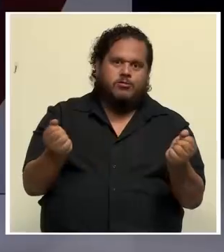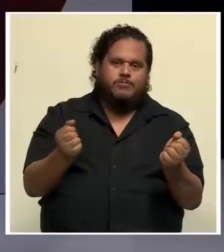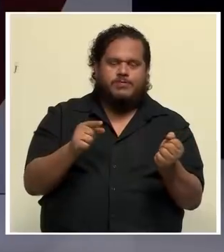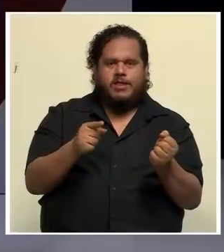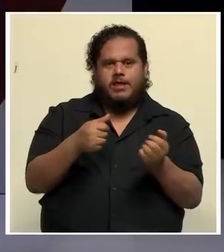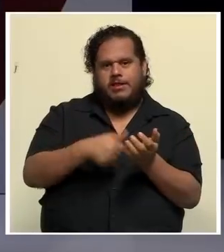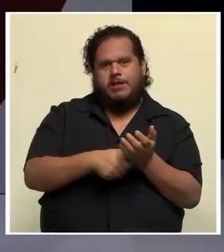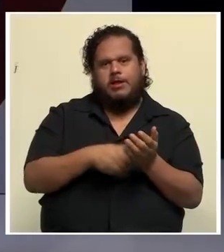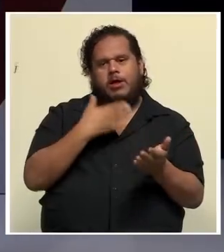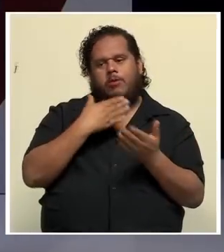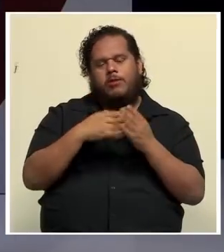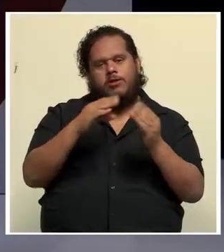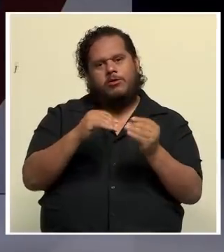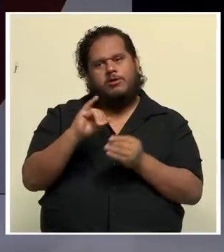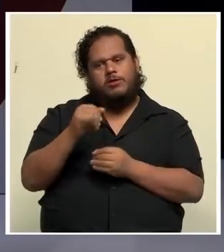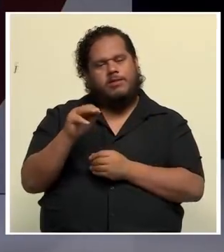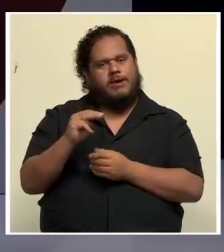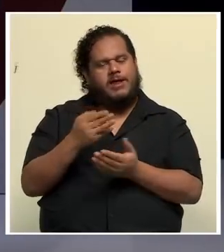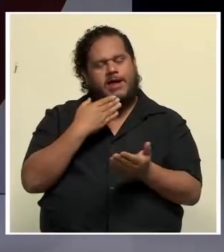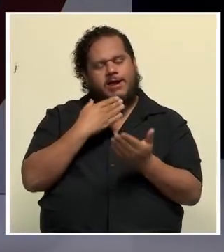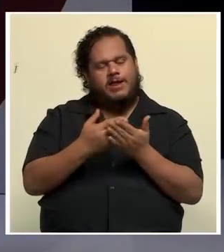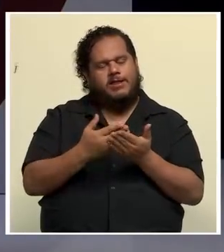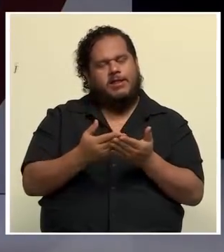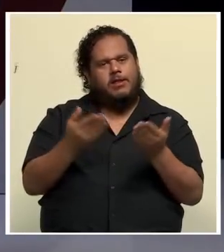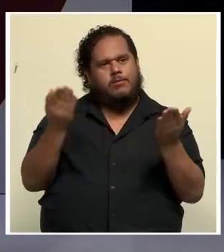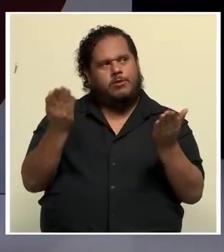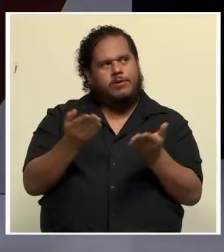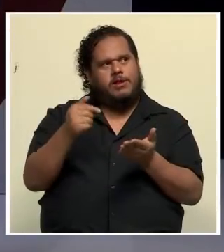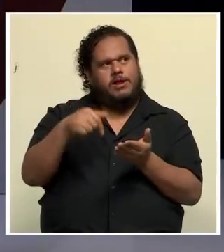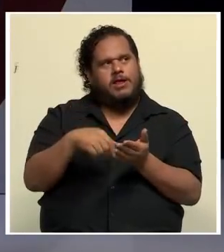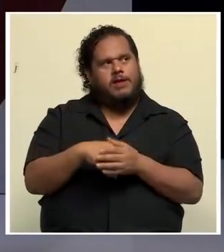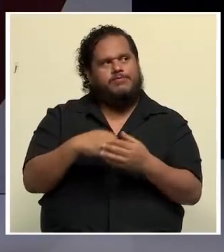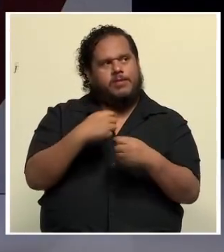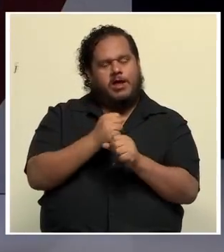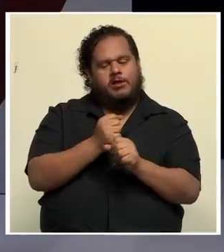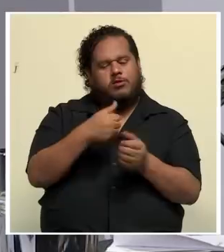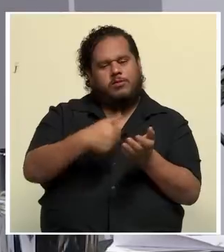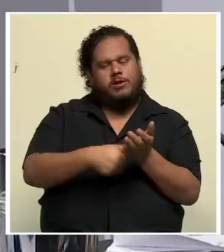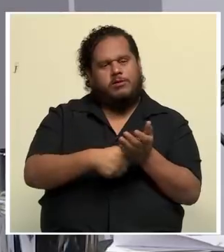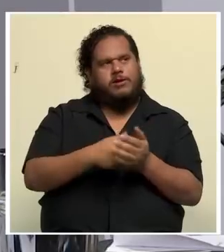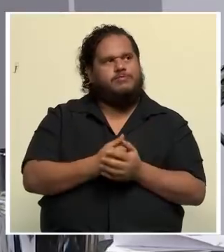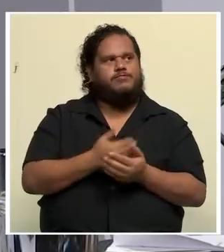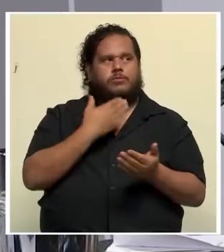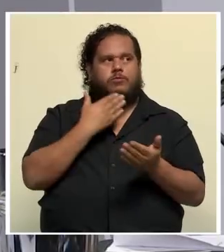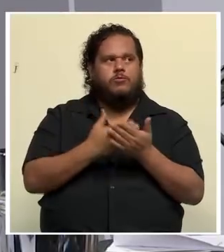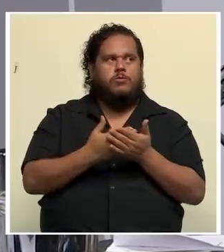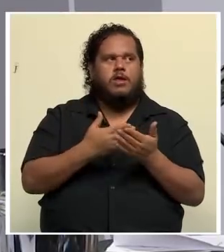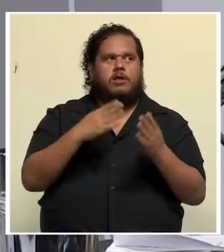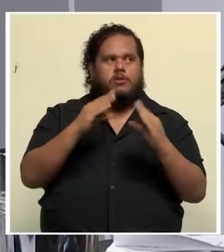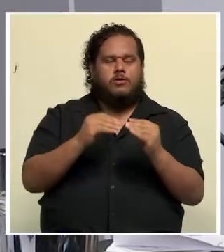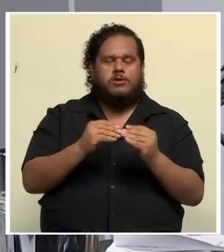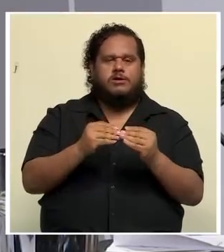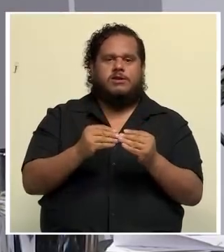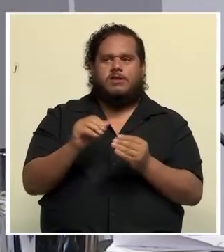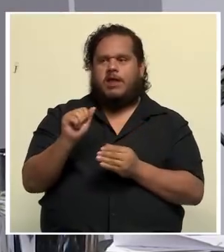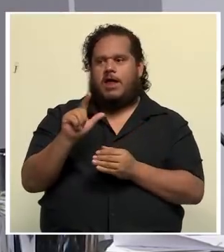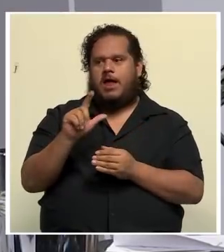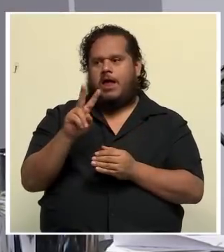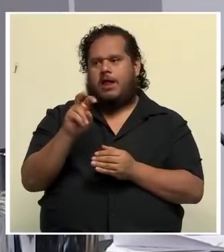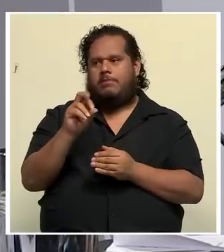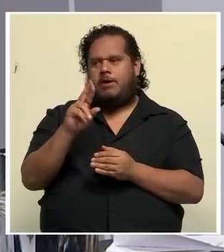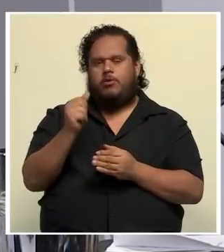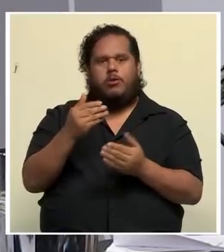Buenas noches, don José María, gracias por estar con nosotros hoy en Zoom electoral. Buenas noches, don Álvaro, muchas gracias por la